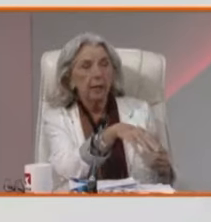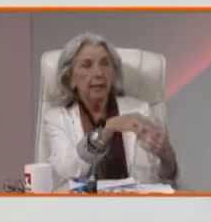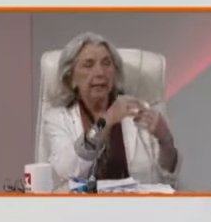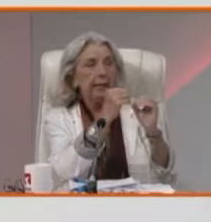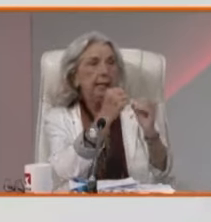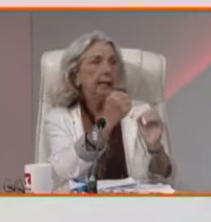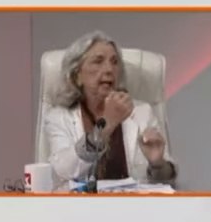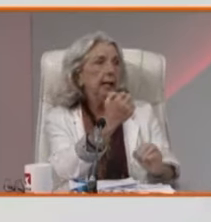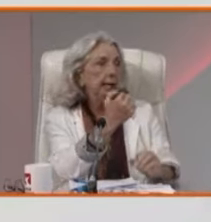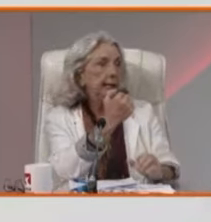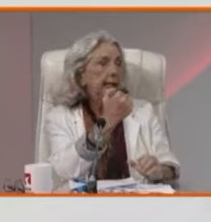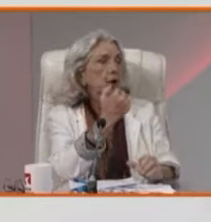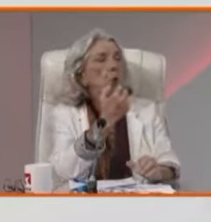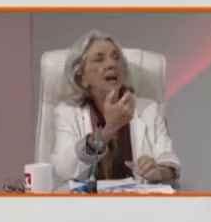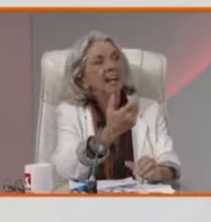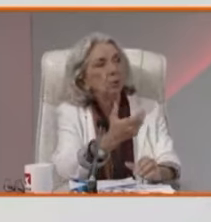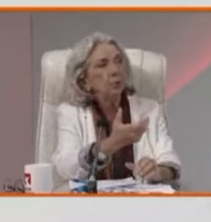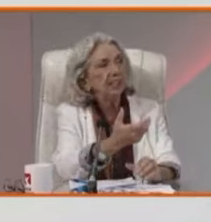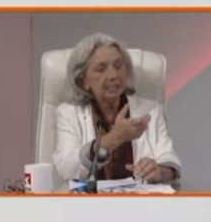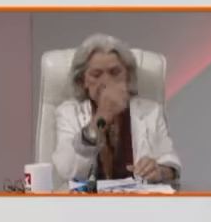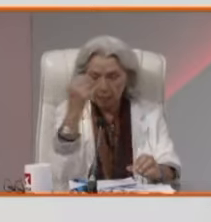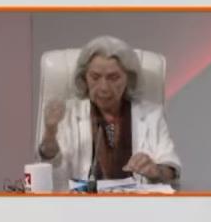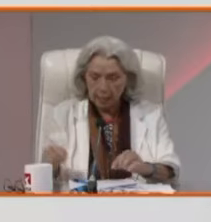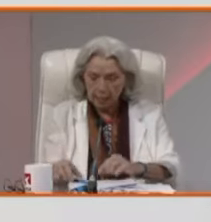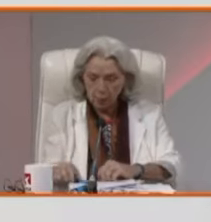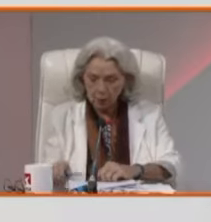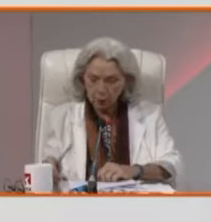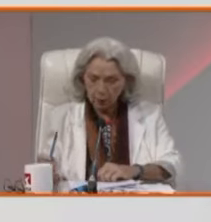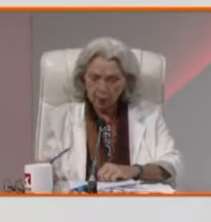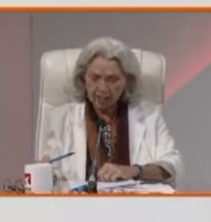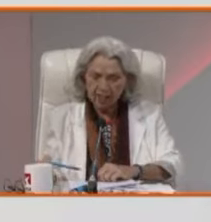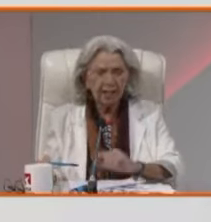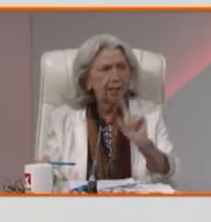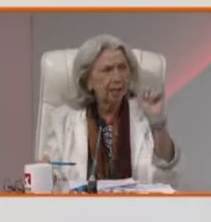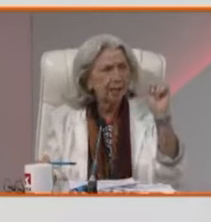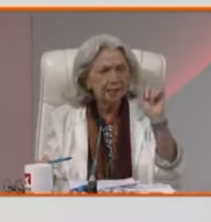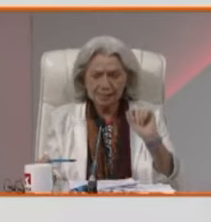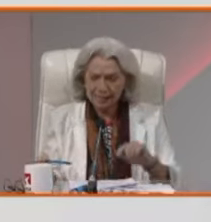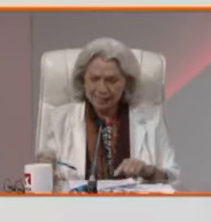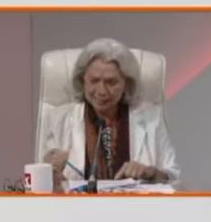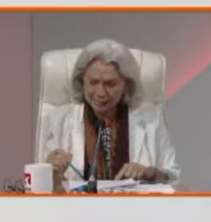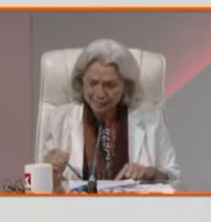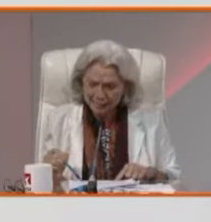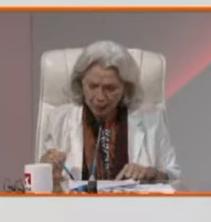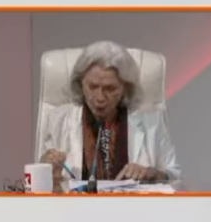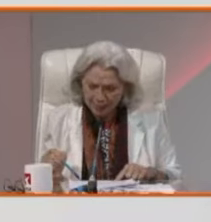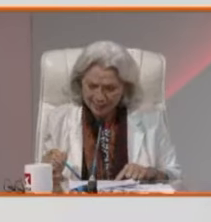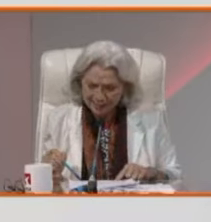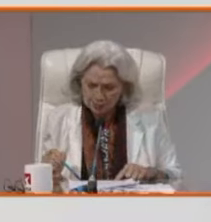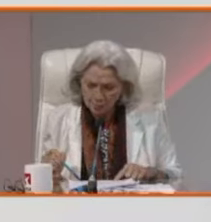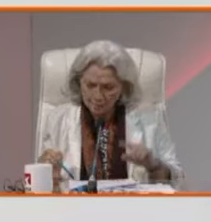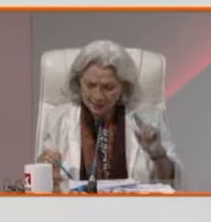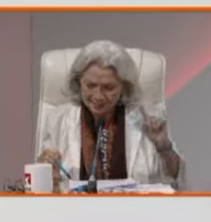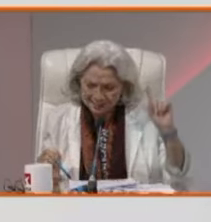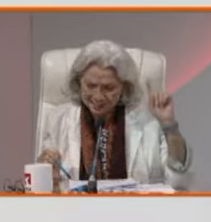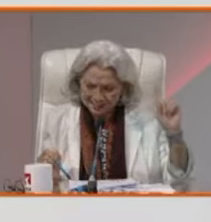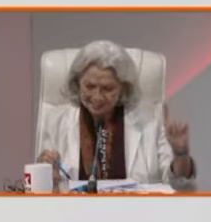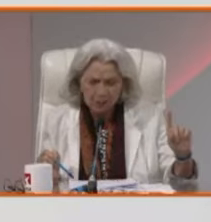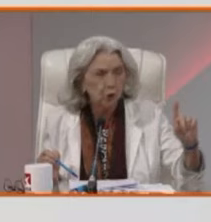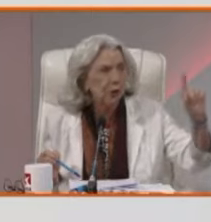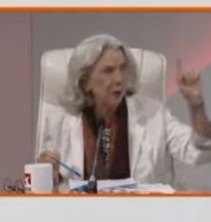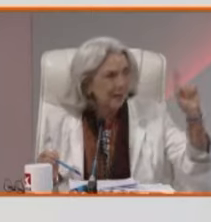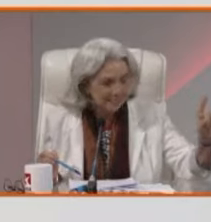Pero en el lenguaje que utiliza, y lo anoté por aquí, dice, Israel ahora es un